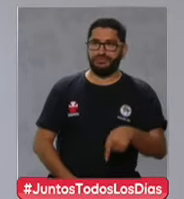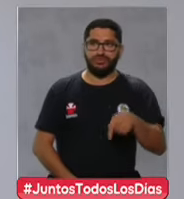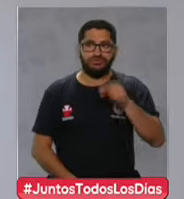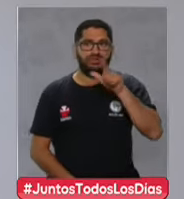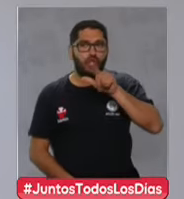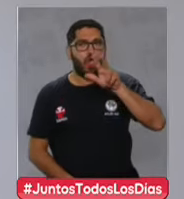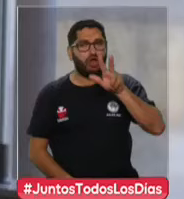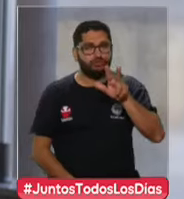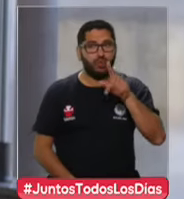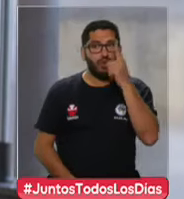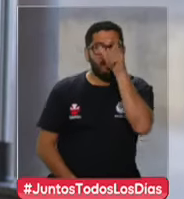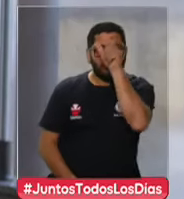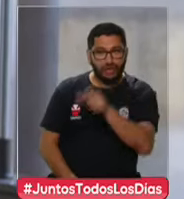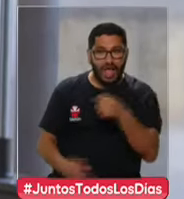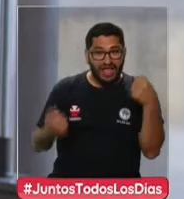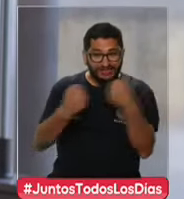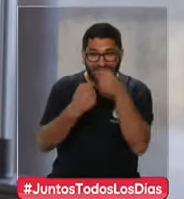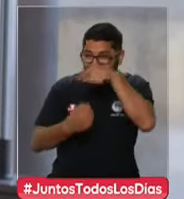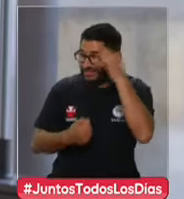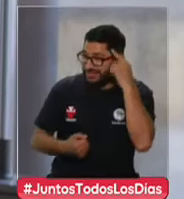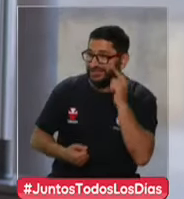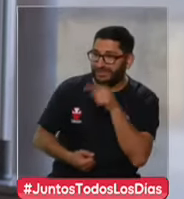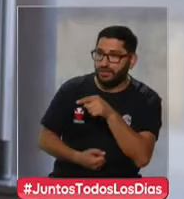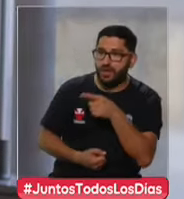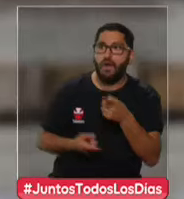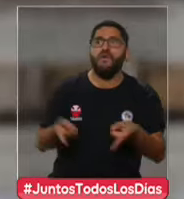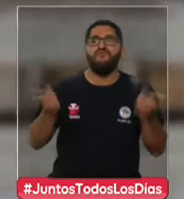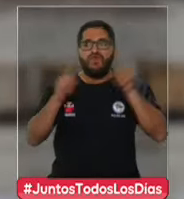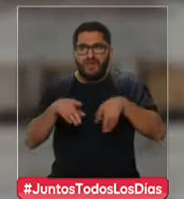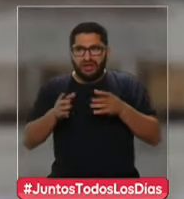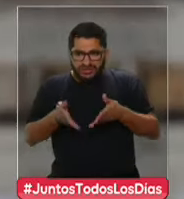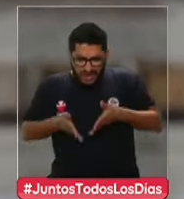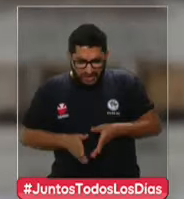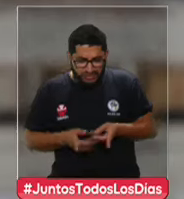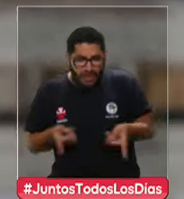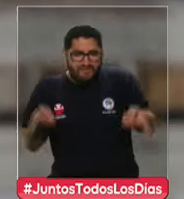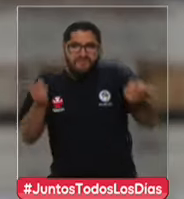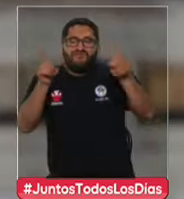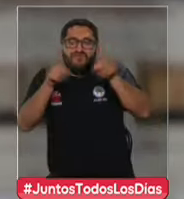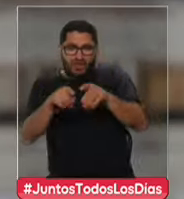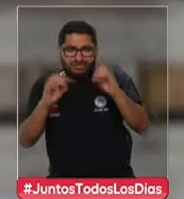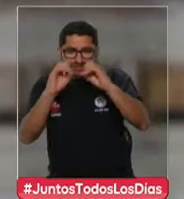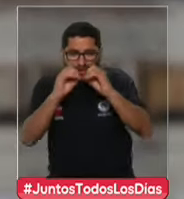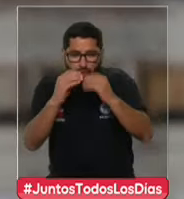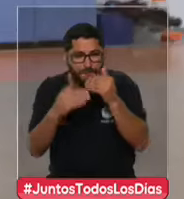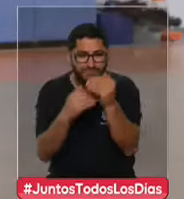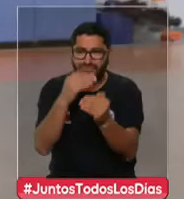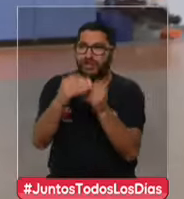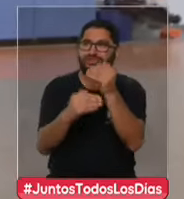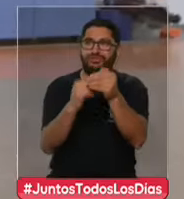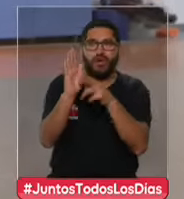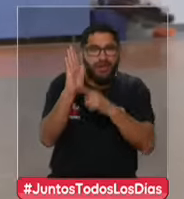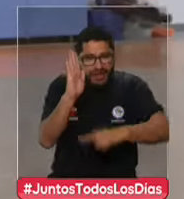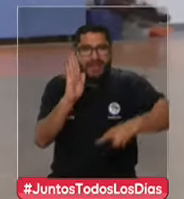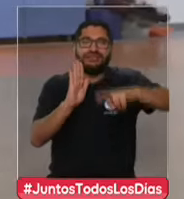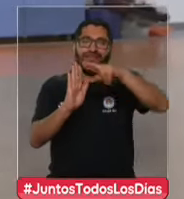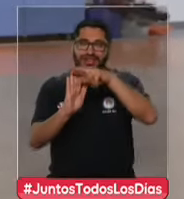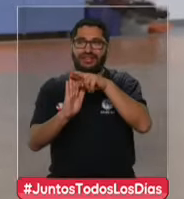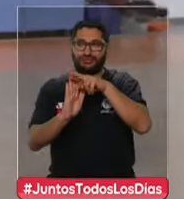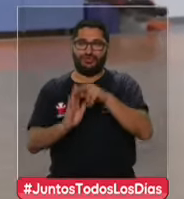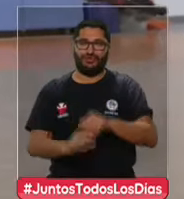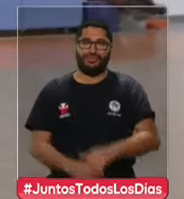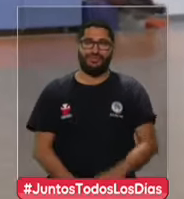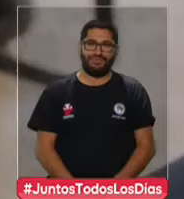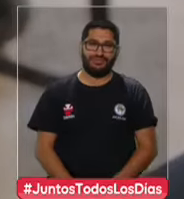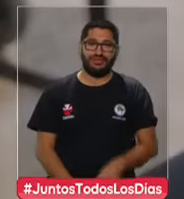persona después de un accidente vuelve a nacer. Y ahí donde está Teletón, en el proceso que se llama rehabilitación. Es un